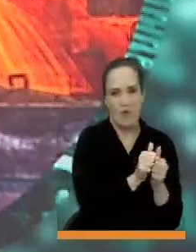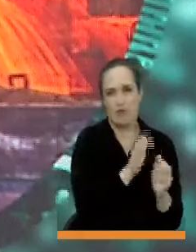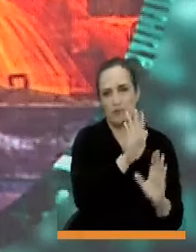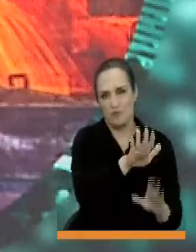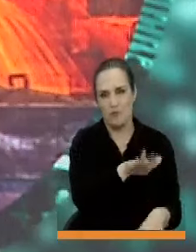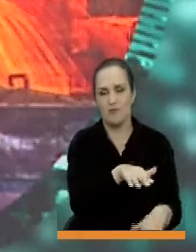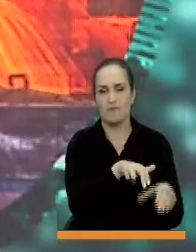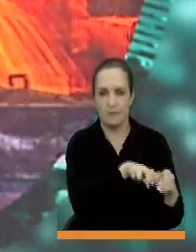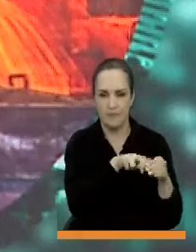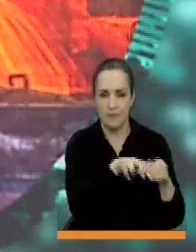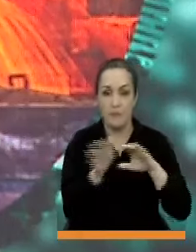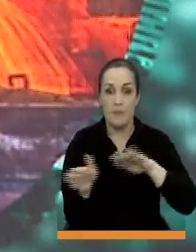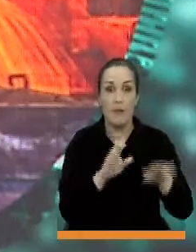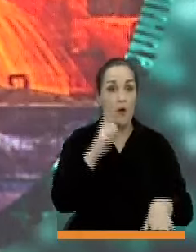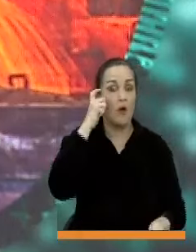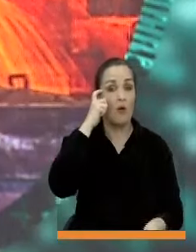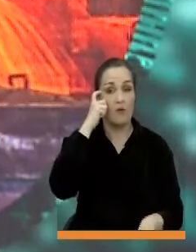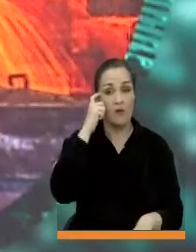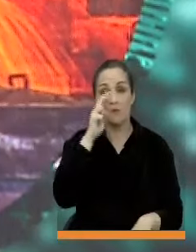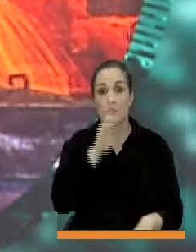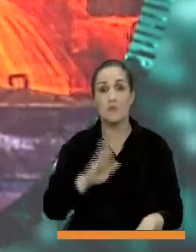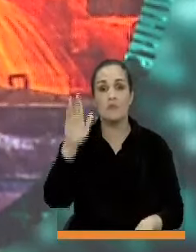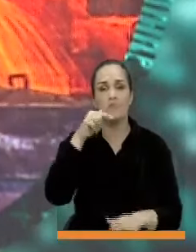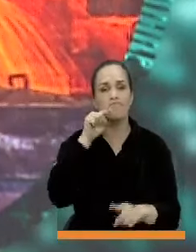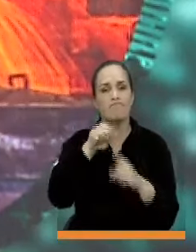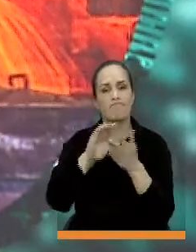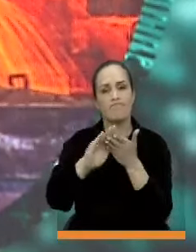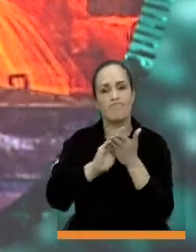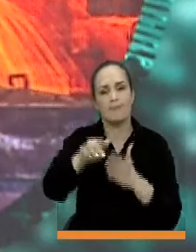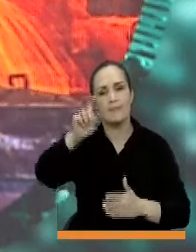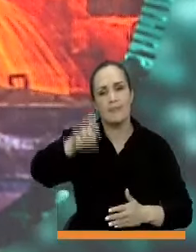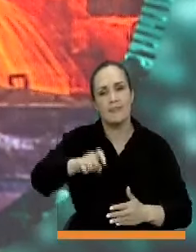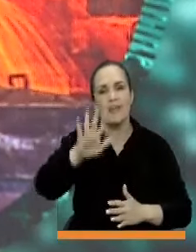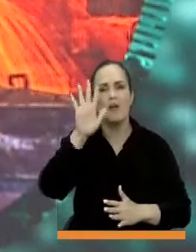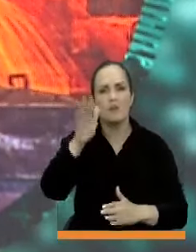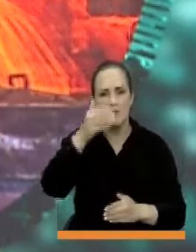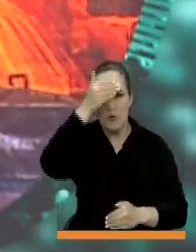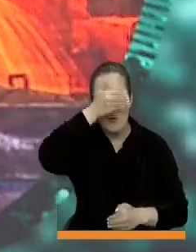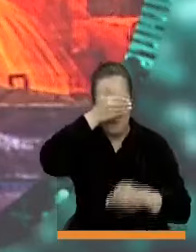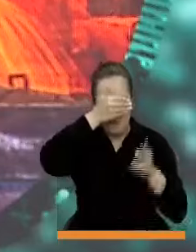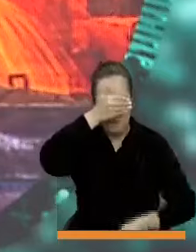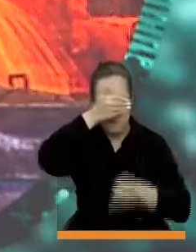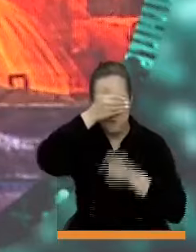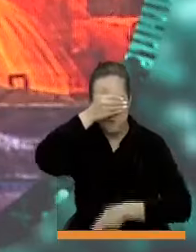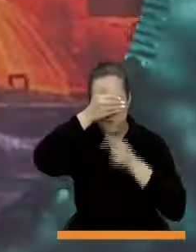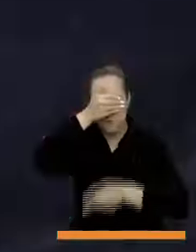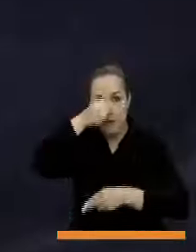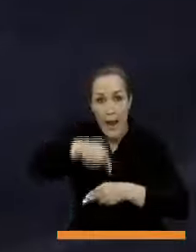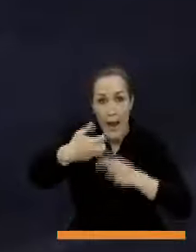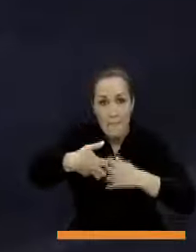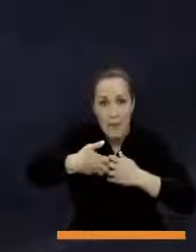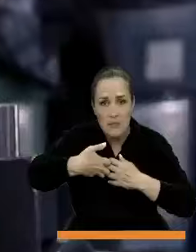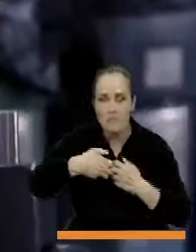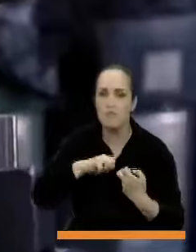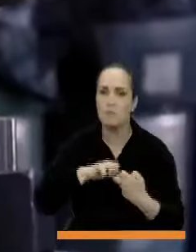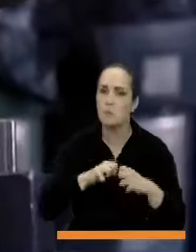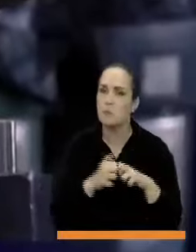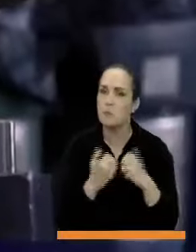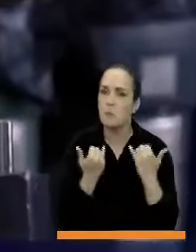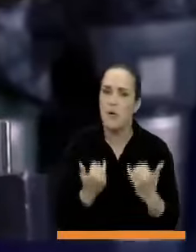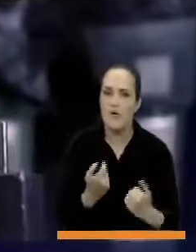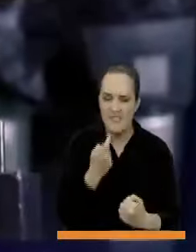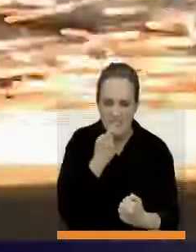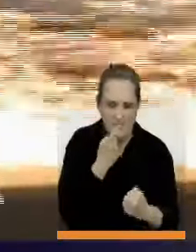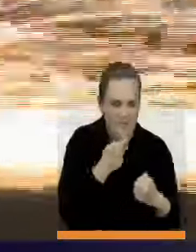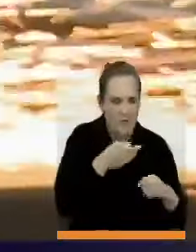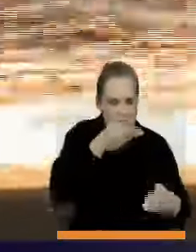El Gobierno Nacional busca soluciones para la crisis que vive la industria siderúrgica nacional. El ministro de Comercio, Luis Carlos Reyes, tras una